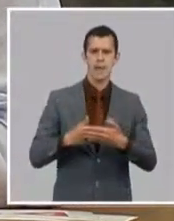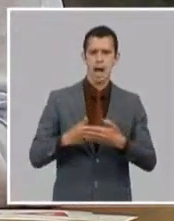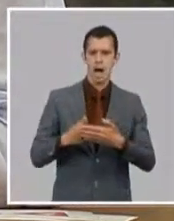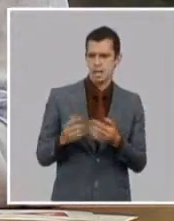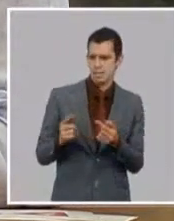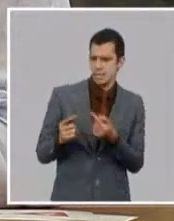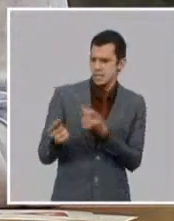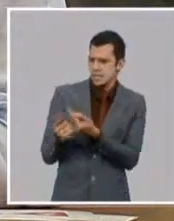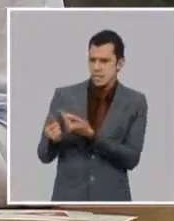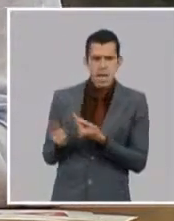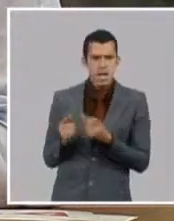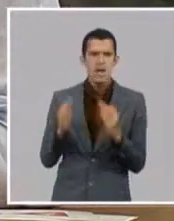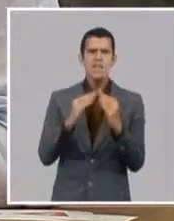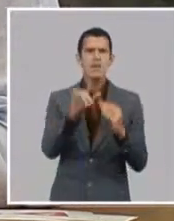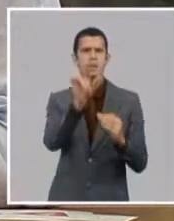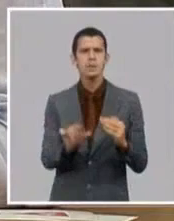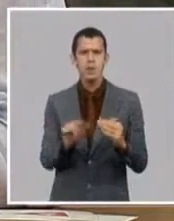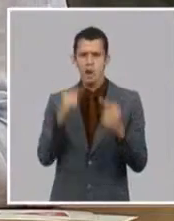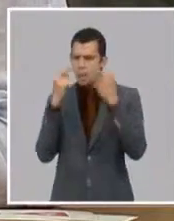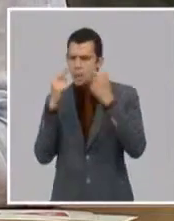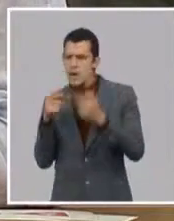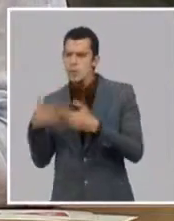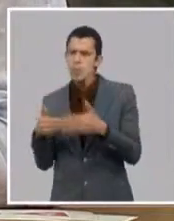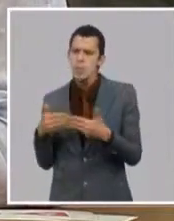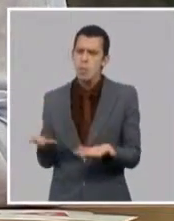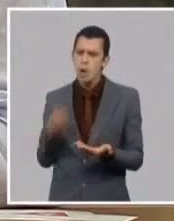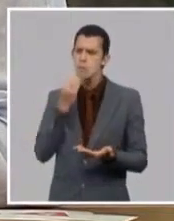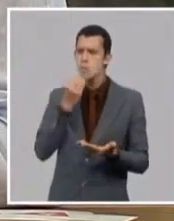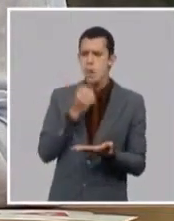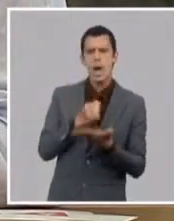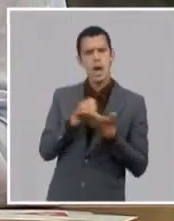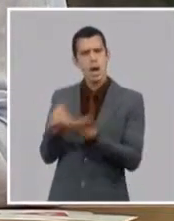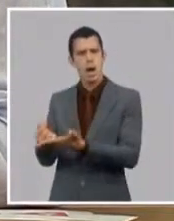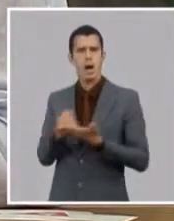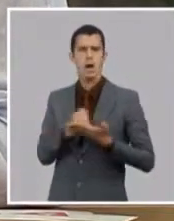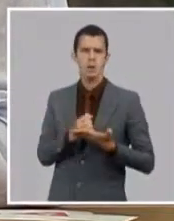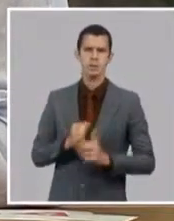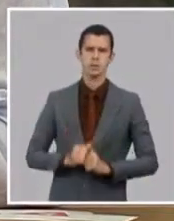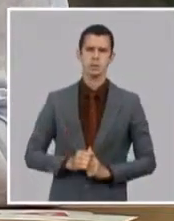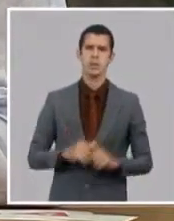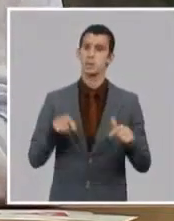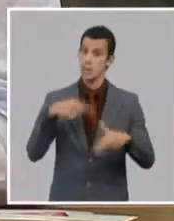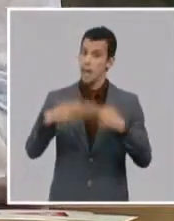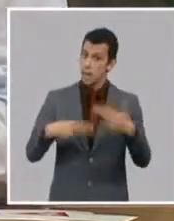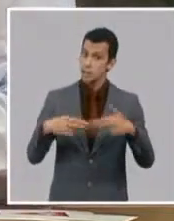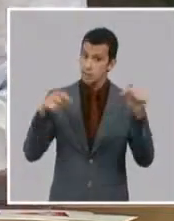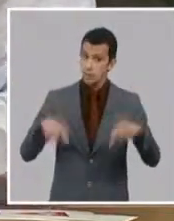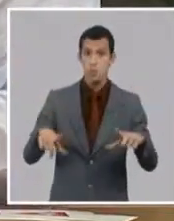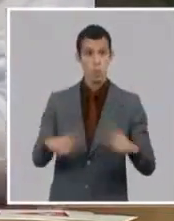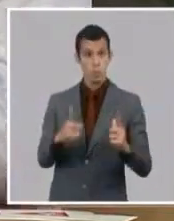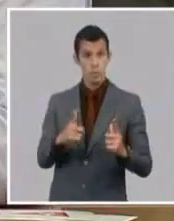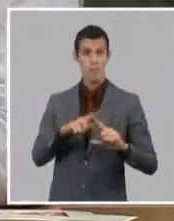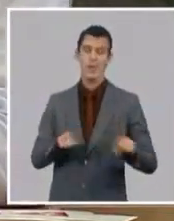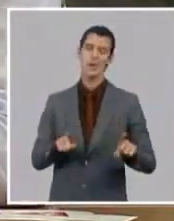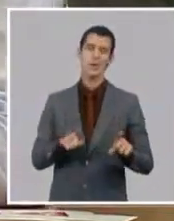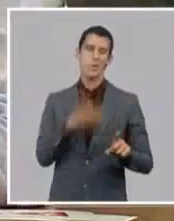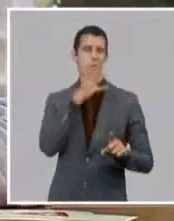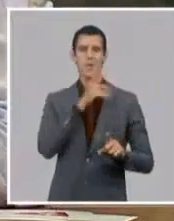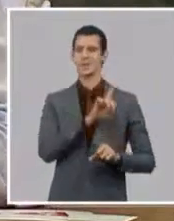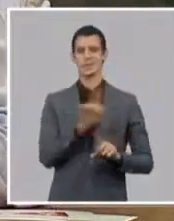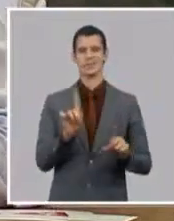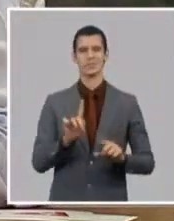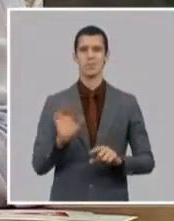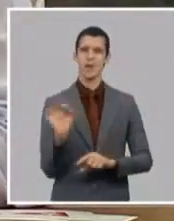está demostrando que lo que hemos hecho es todavía insuficiente. Por lo tanto, yo lo que estoy llamando a partir de los análisis estos previos